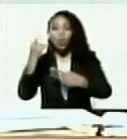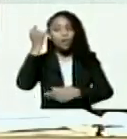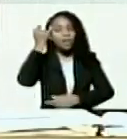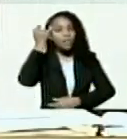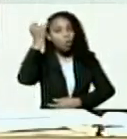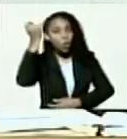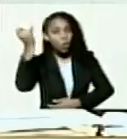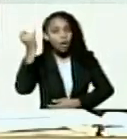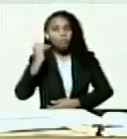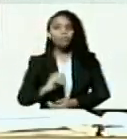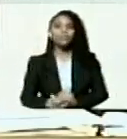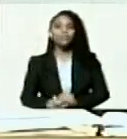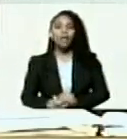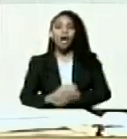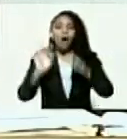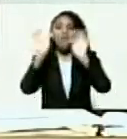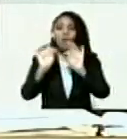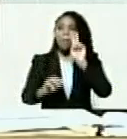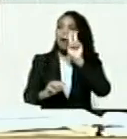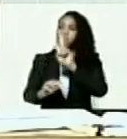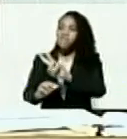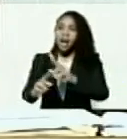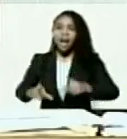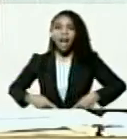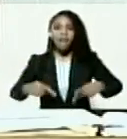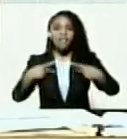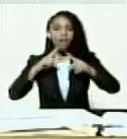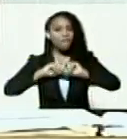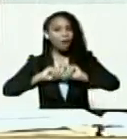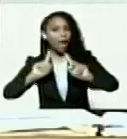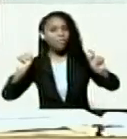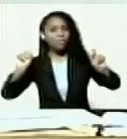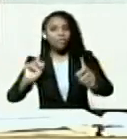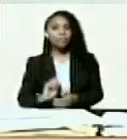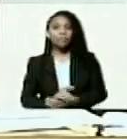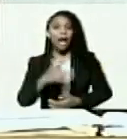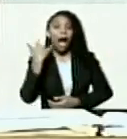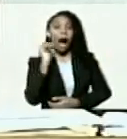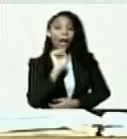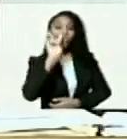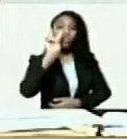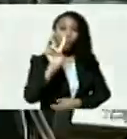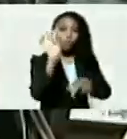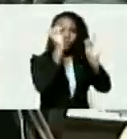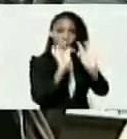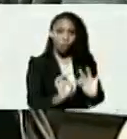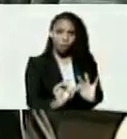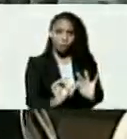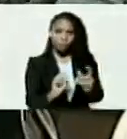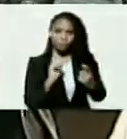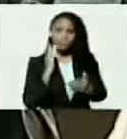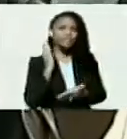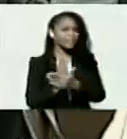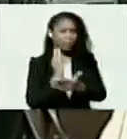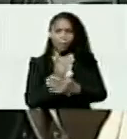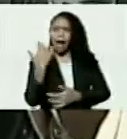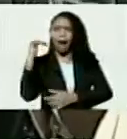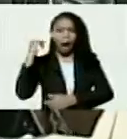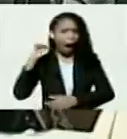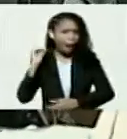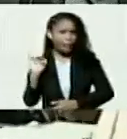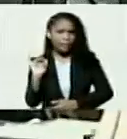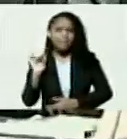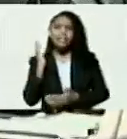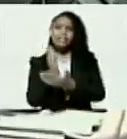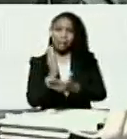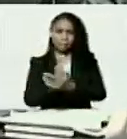ideología, de su manera de ver la vida, tienen dos opciones. Siempre han tenido, siempre